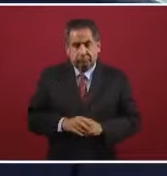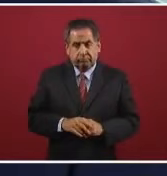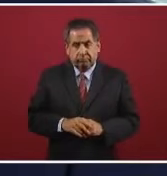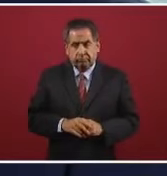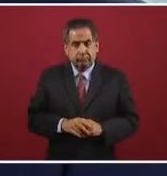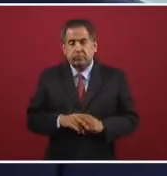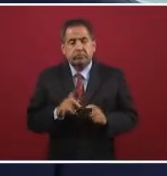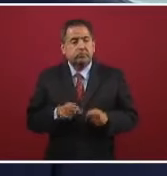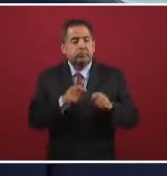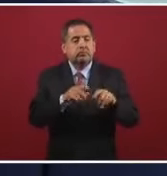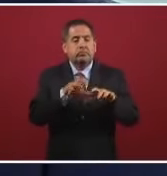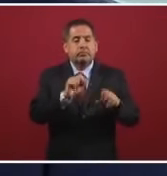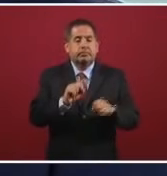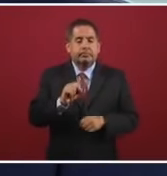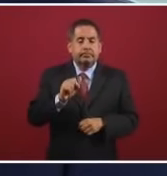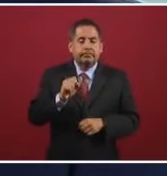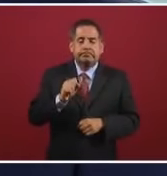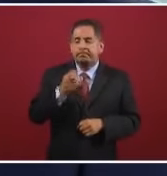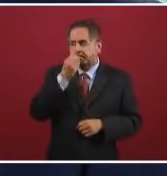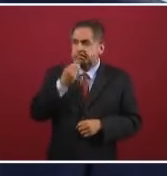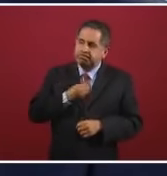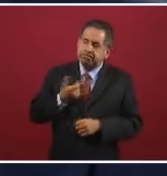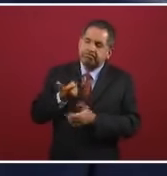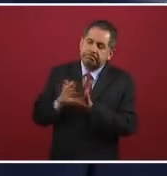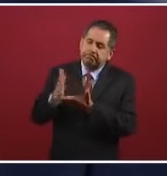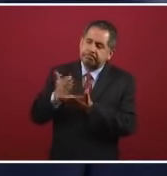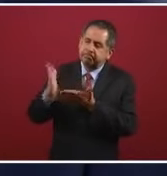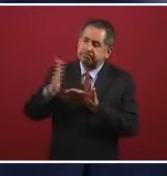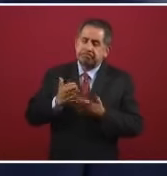No se alcanza fianza.